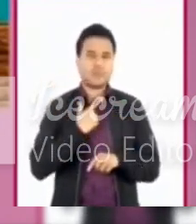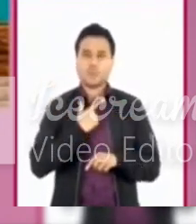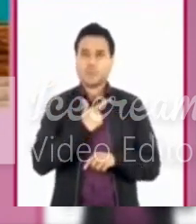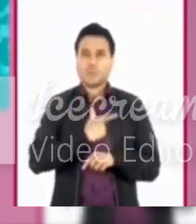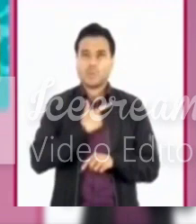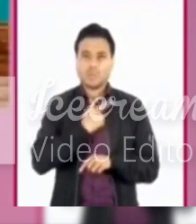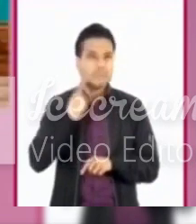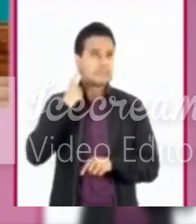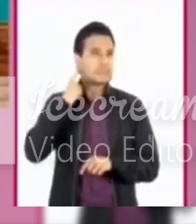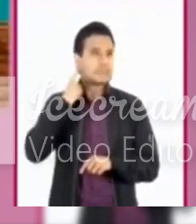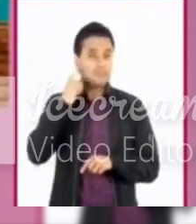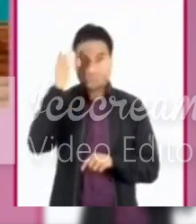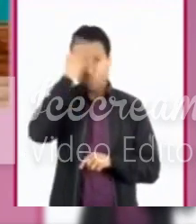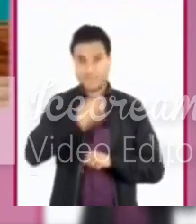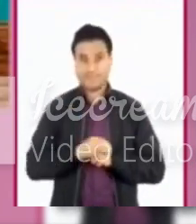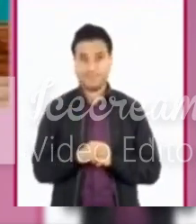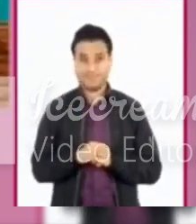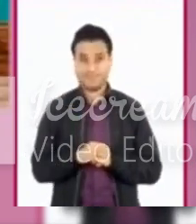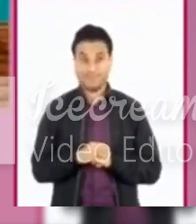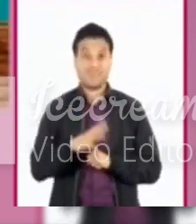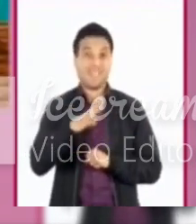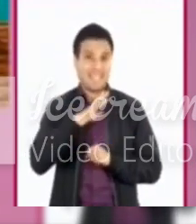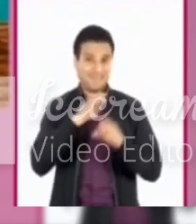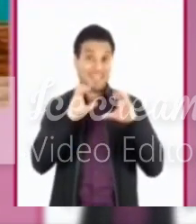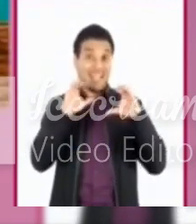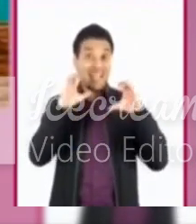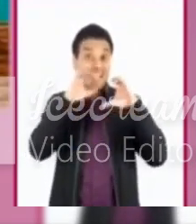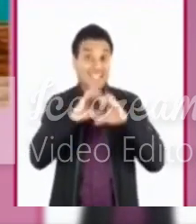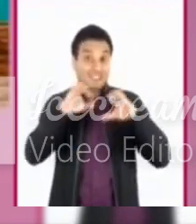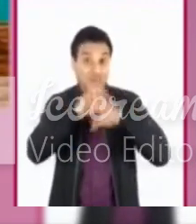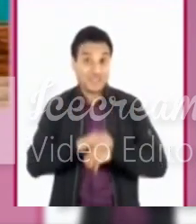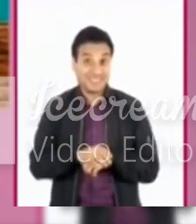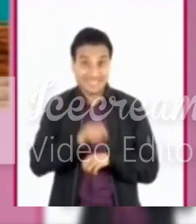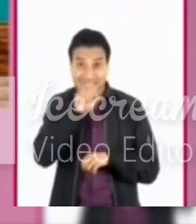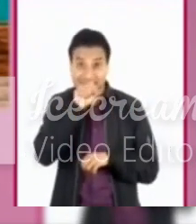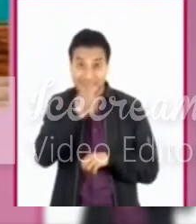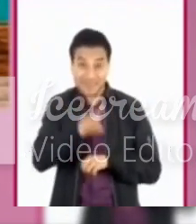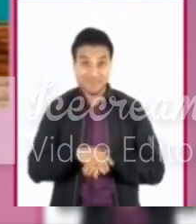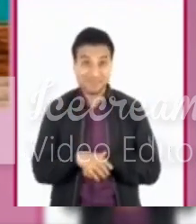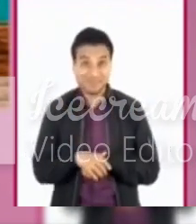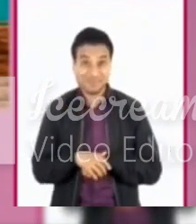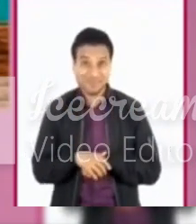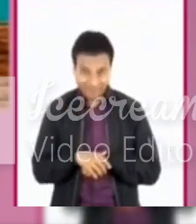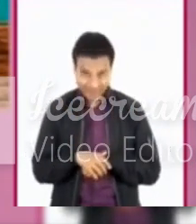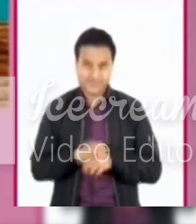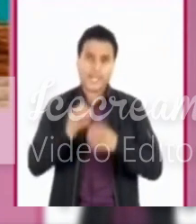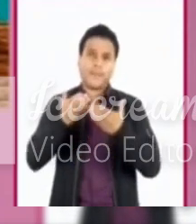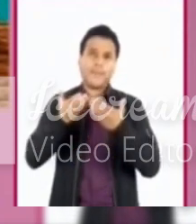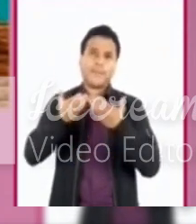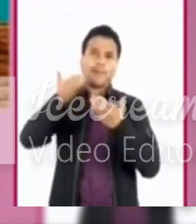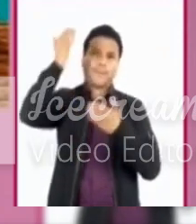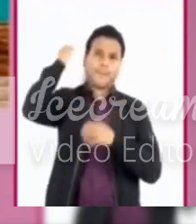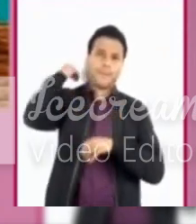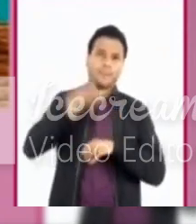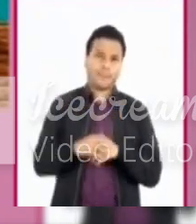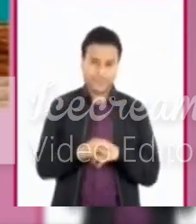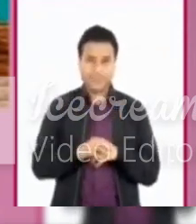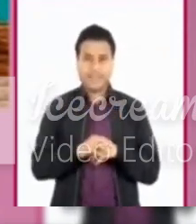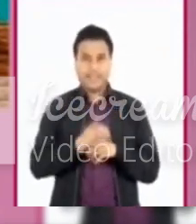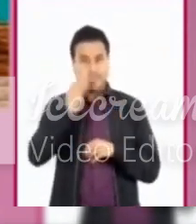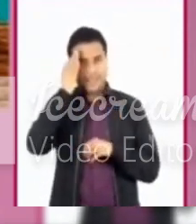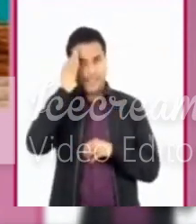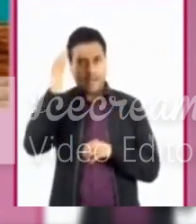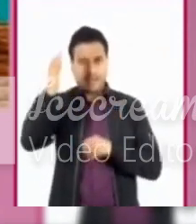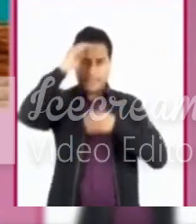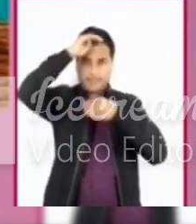belleza. Existen también canciones en la música culta. En Occidente, desde la Edad Media y durante más de